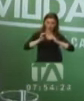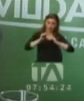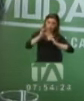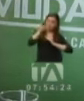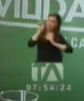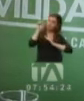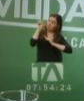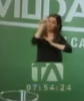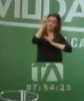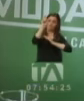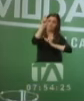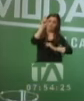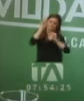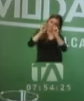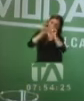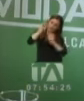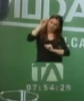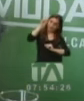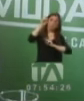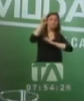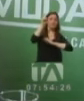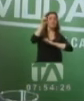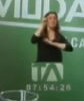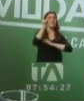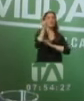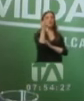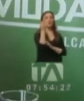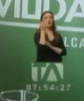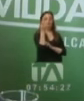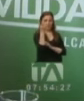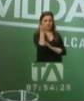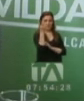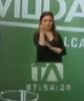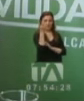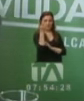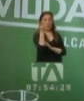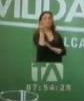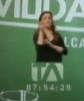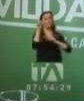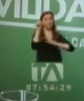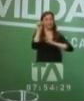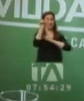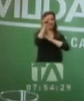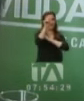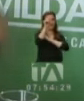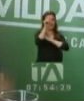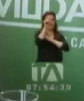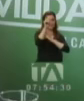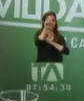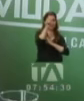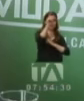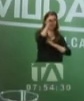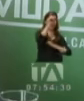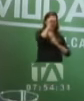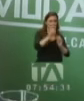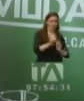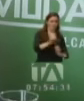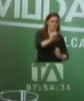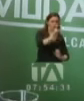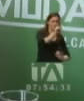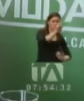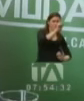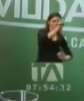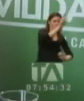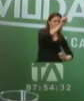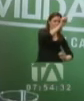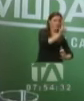lugar más alto hasta el piso de la cabina, son 12 metros y de ahí hasta 18 metros. Es decir, es prácticamente